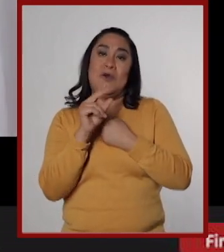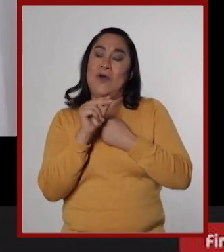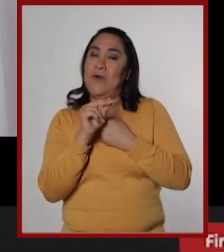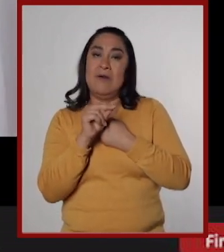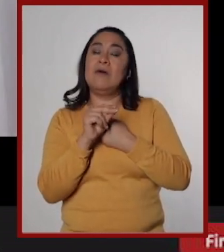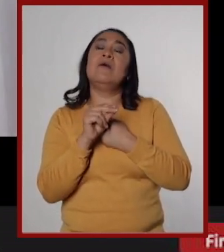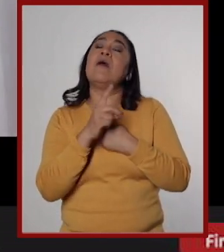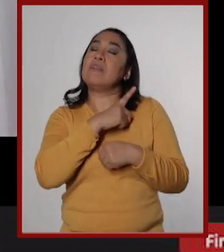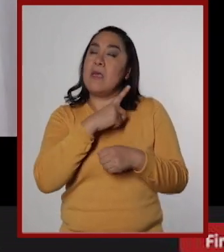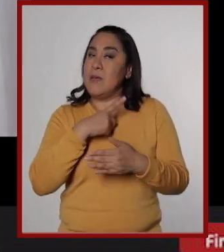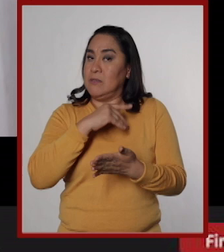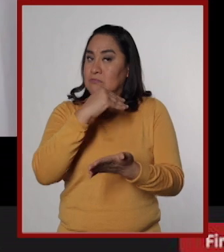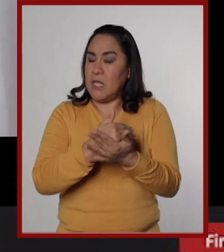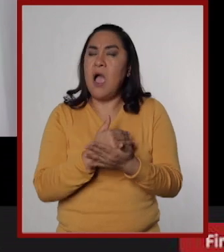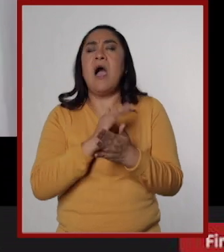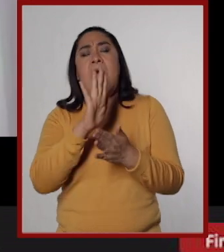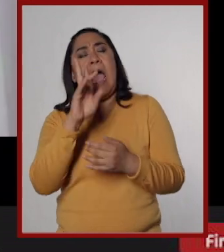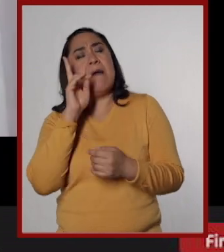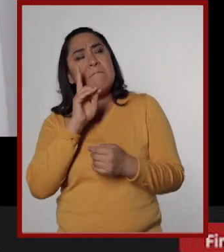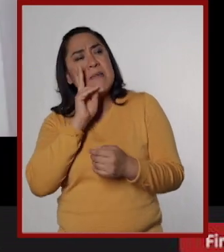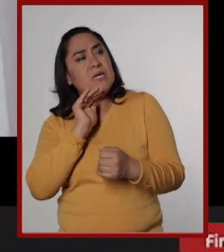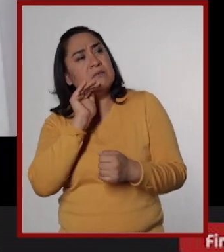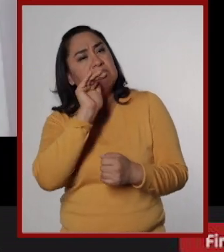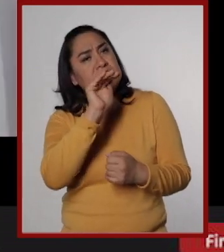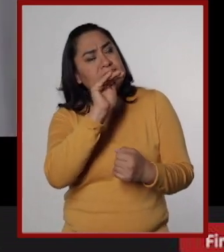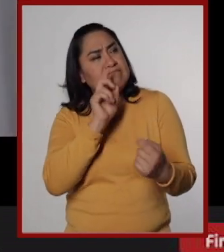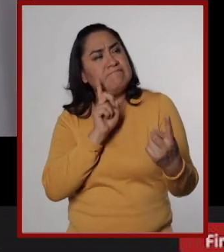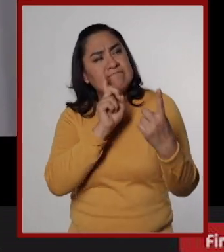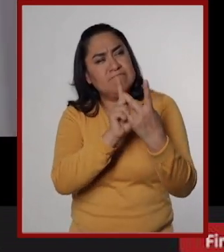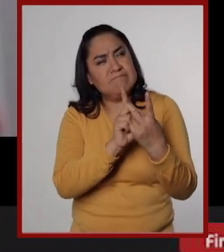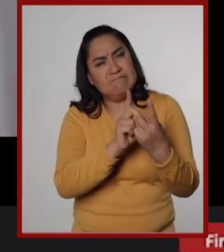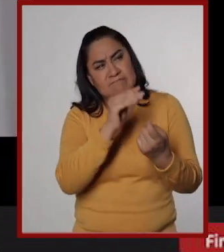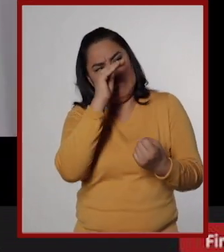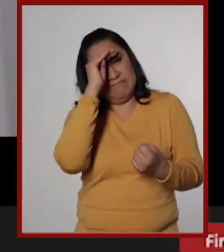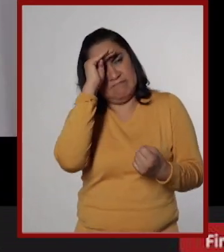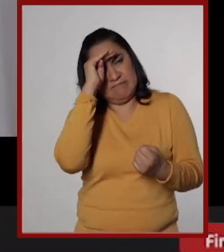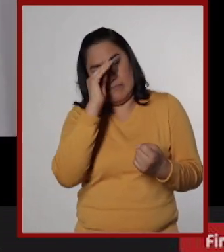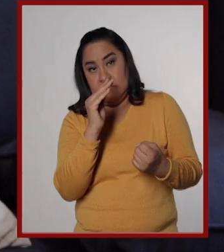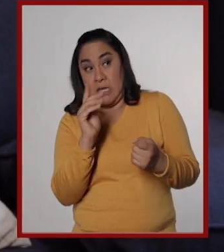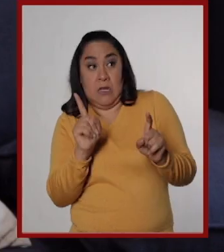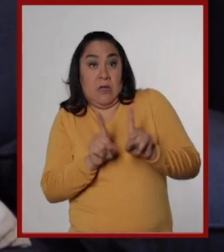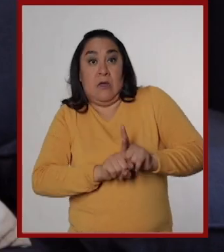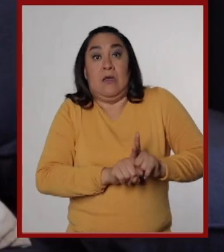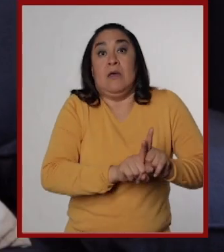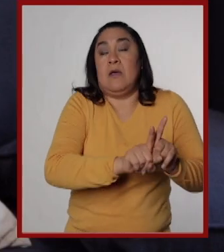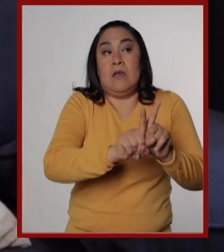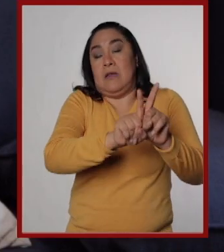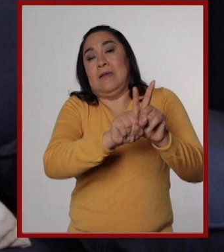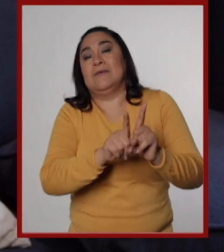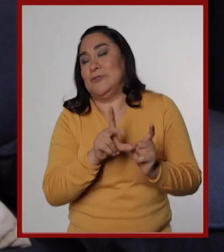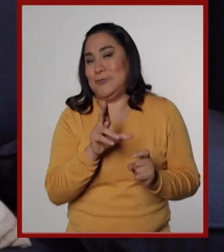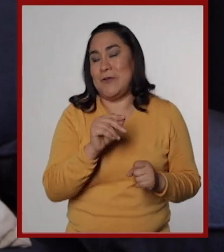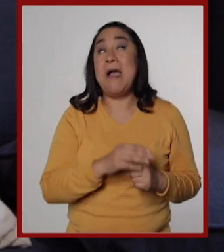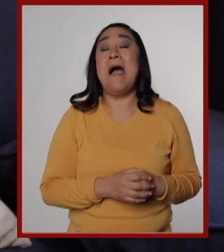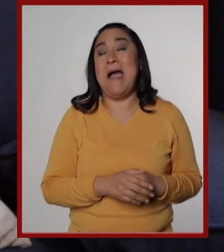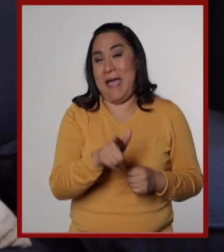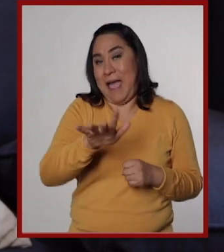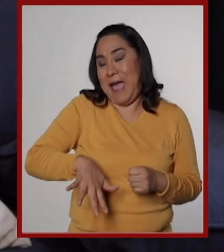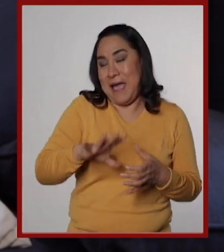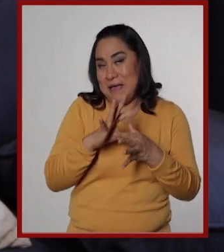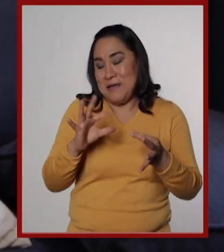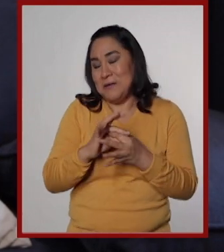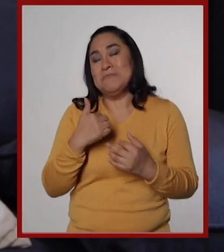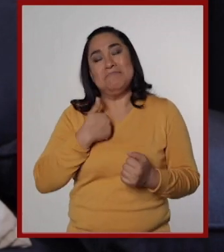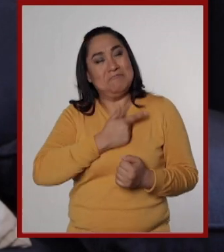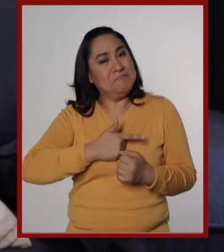que tener cierto límite, tienes que acercarte al otro, pero eso no implica que te quedes así como lapa pegado al otro. No, me súper encantó, Berta, lo que acabas de